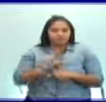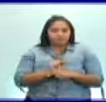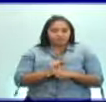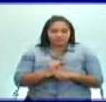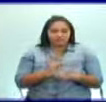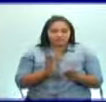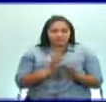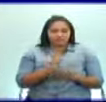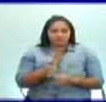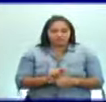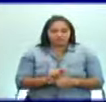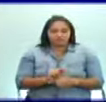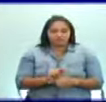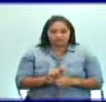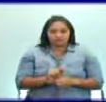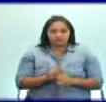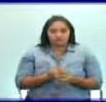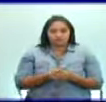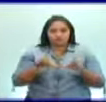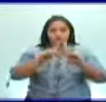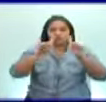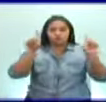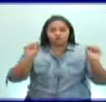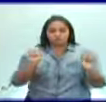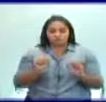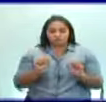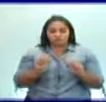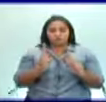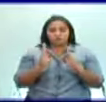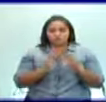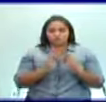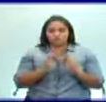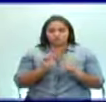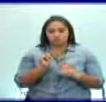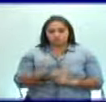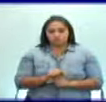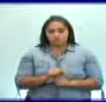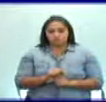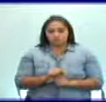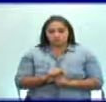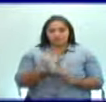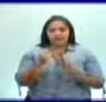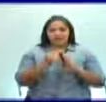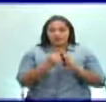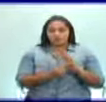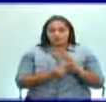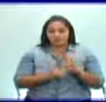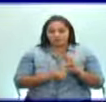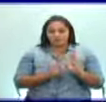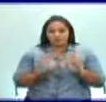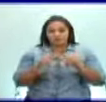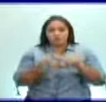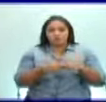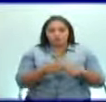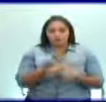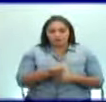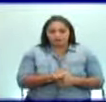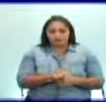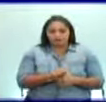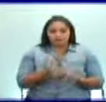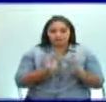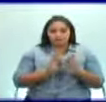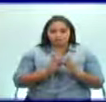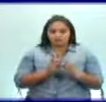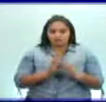grados anteriores, las propiedades globales específicas de las funciones, viste en la unidad 1, representar pares ordenados, trazar